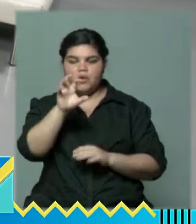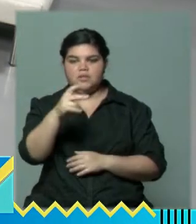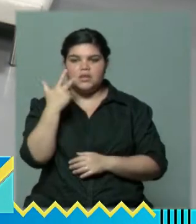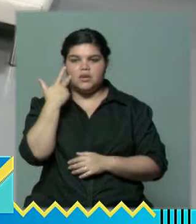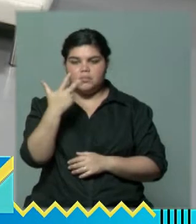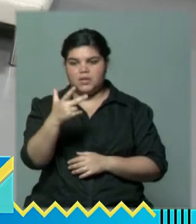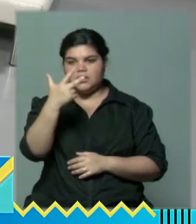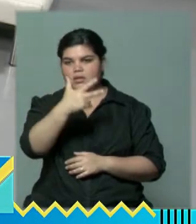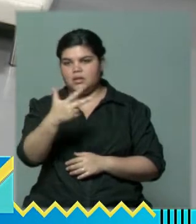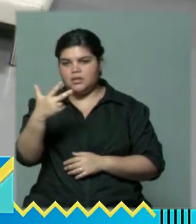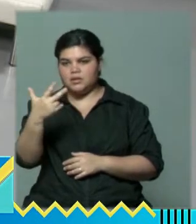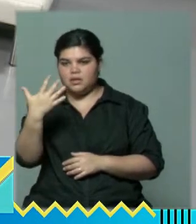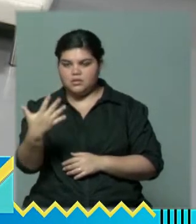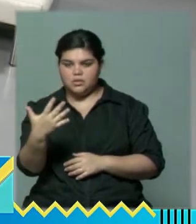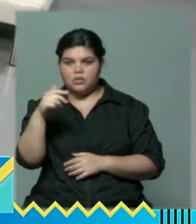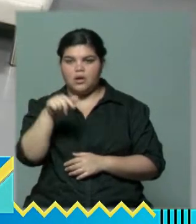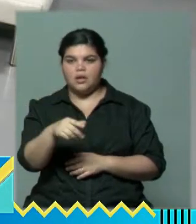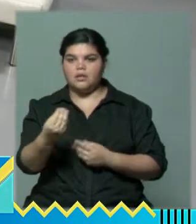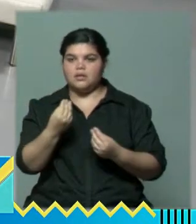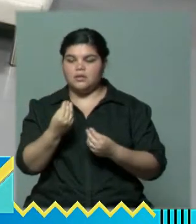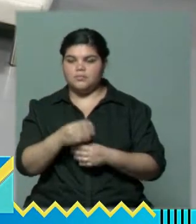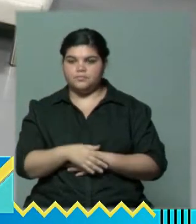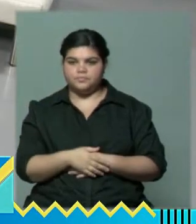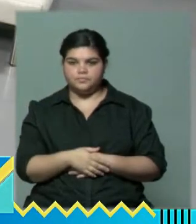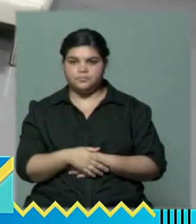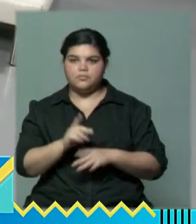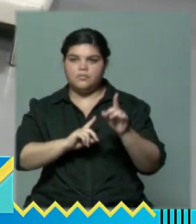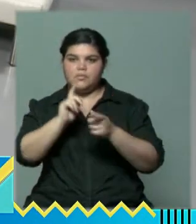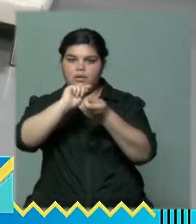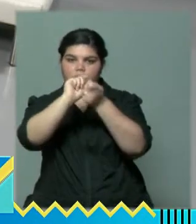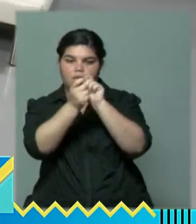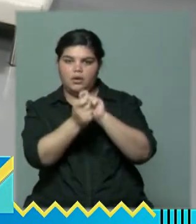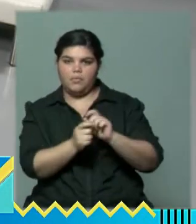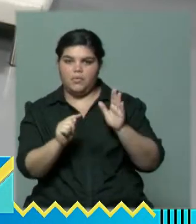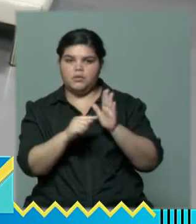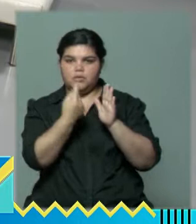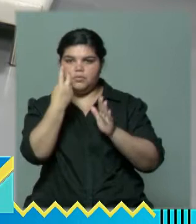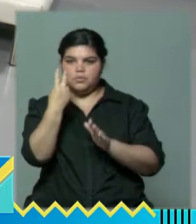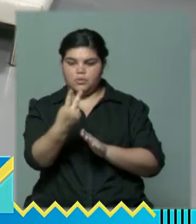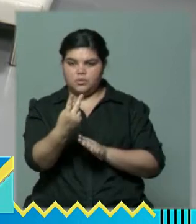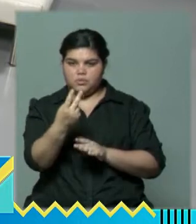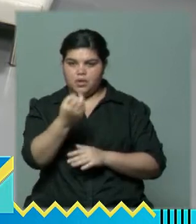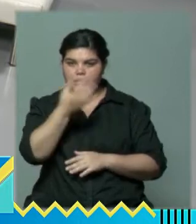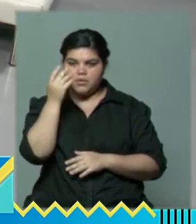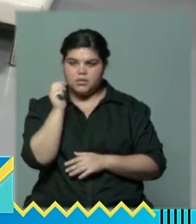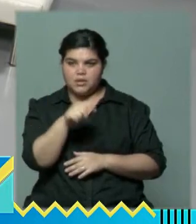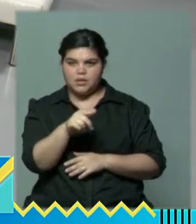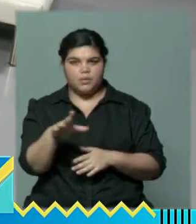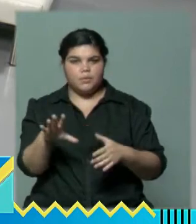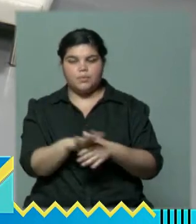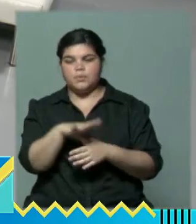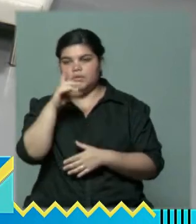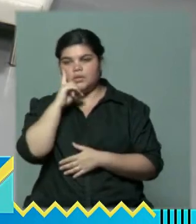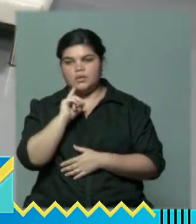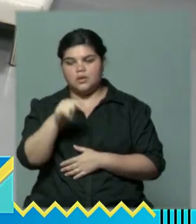3365, que ya tuvo alguna, si se quiere, algunas modificaciones en cuanto a dos artículos en particular, que se dio justamente en el día de hoy,